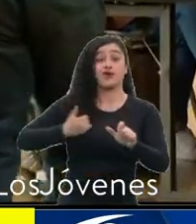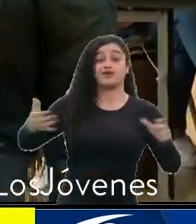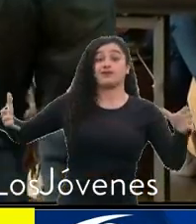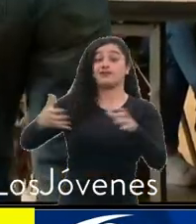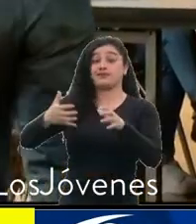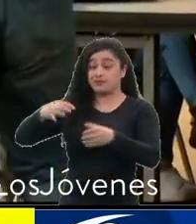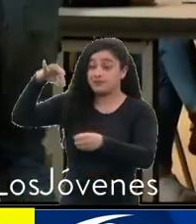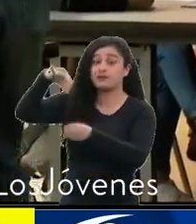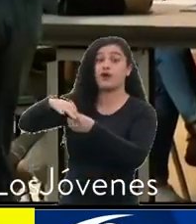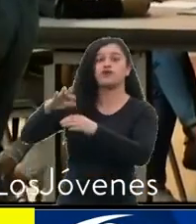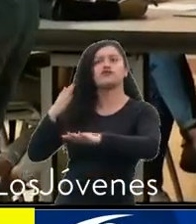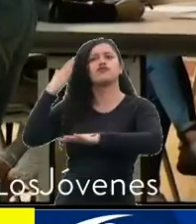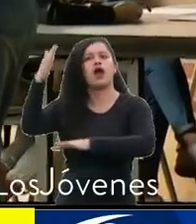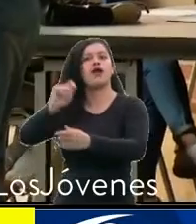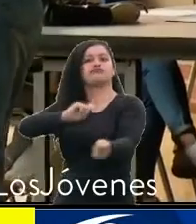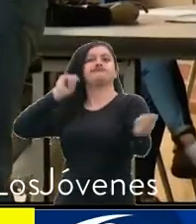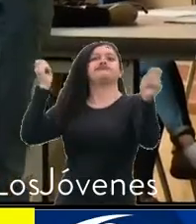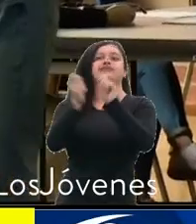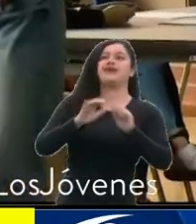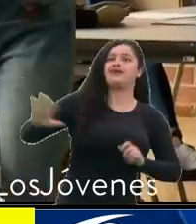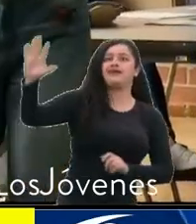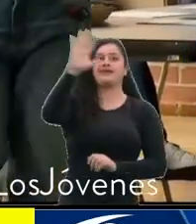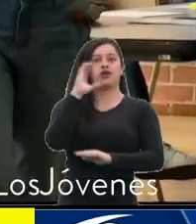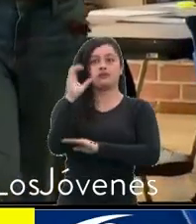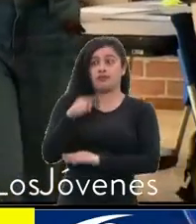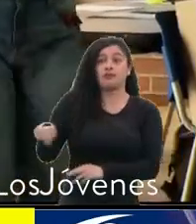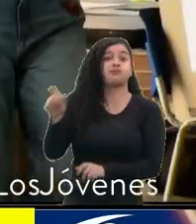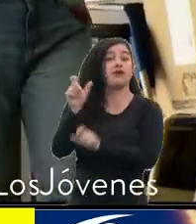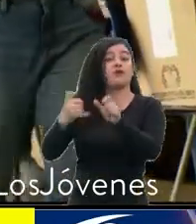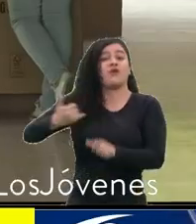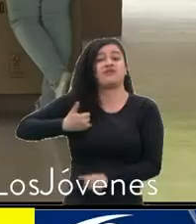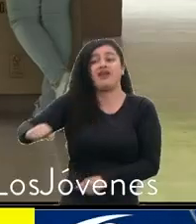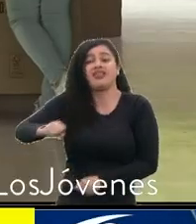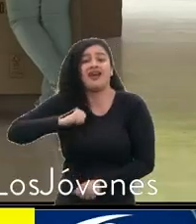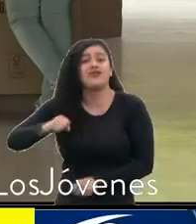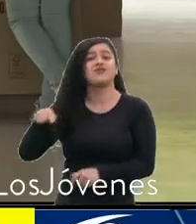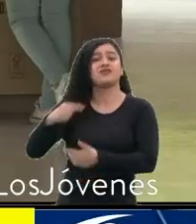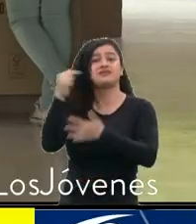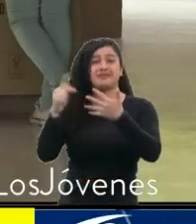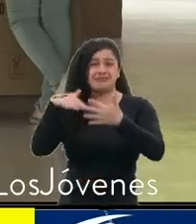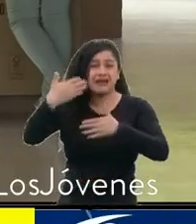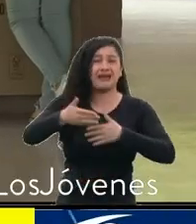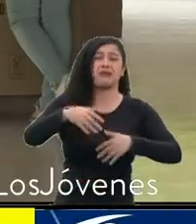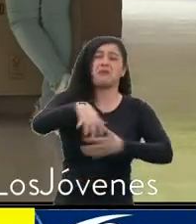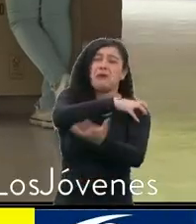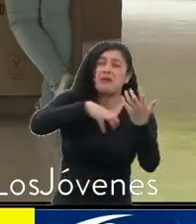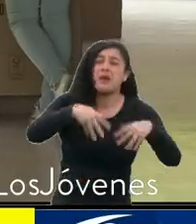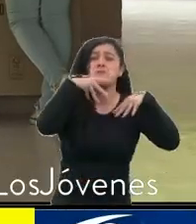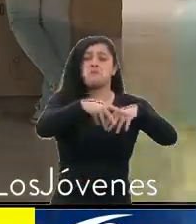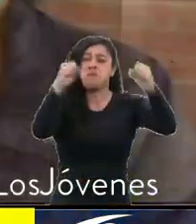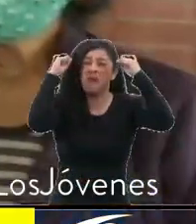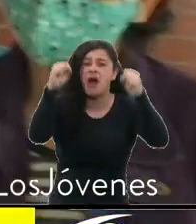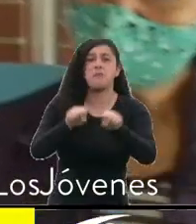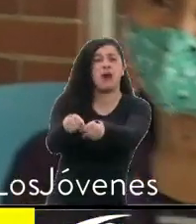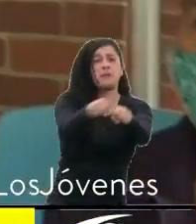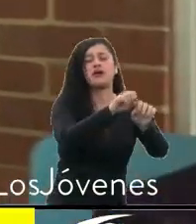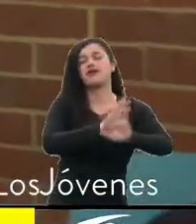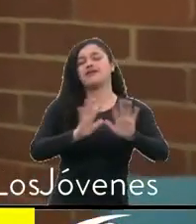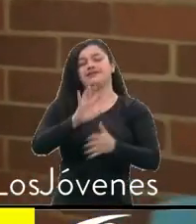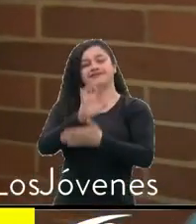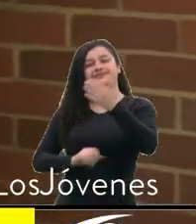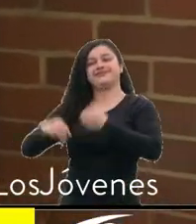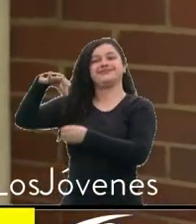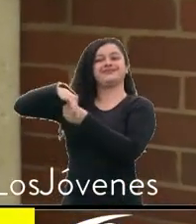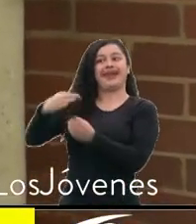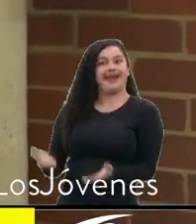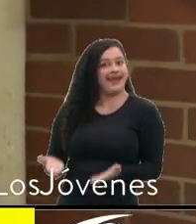sin desmanes y sin violencia. Muy bien, acompañamos entonces desde muy temprano, desde las 8 de la mañana, a los